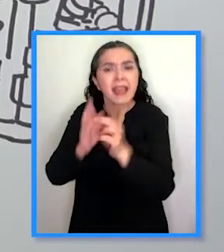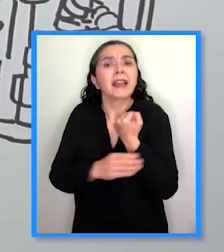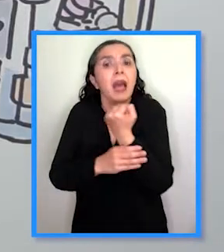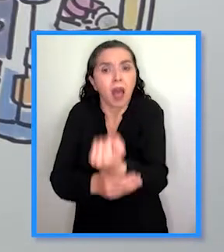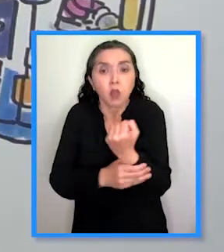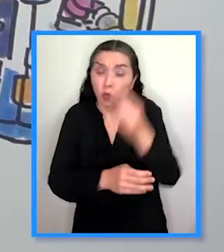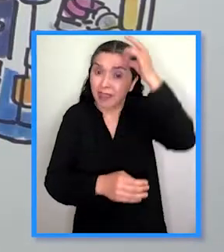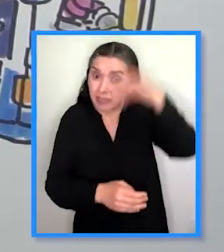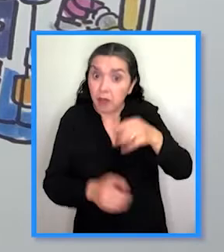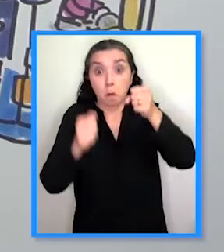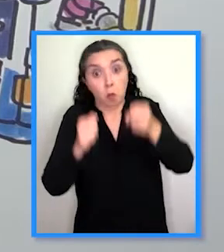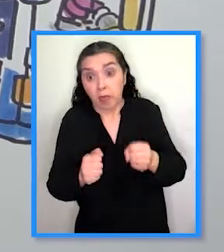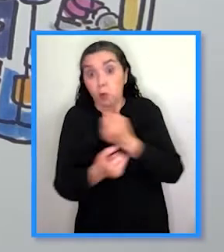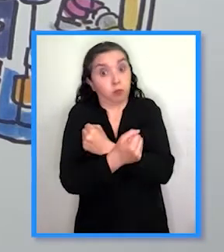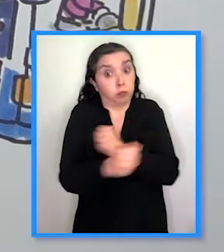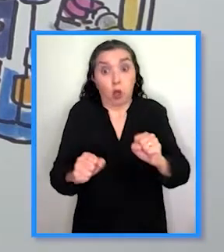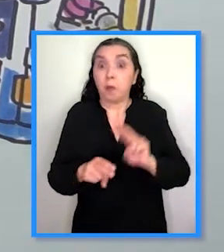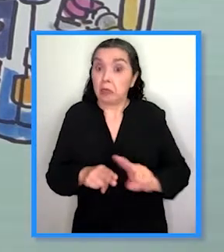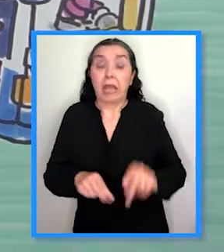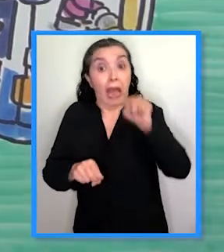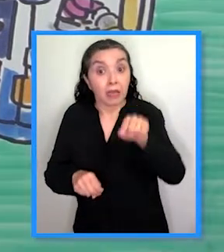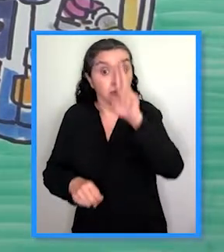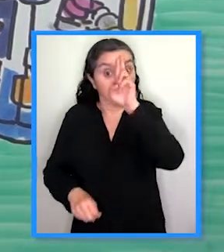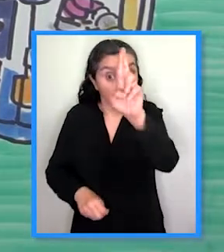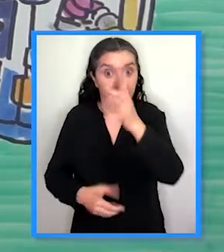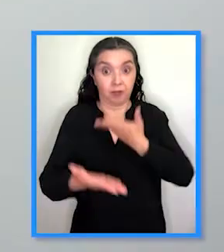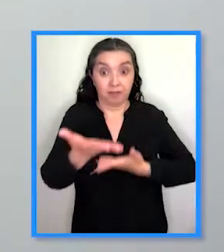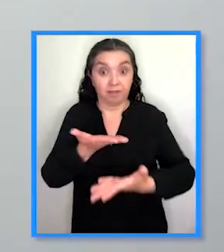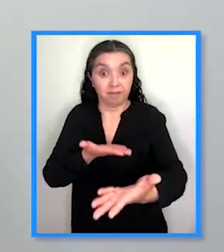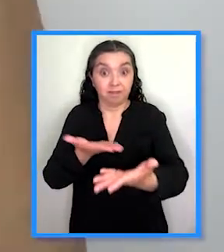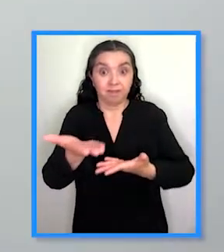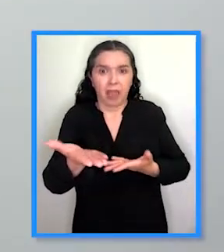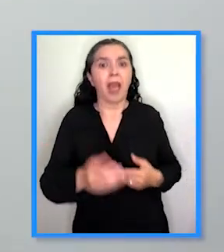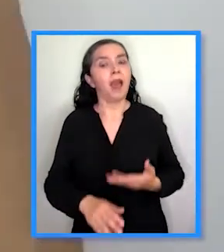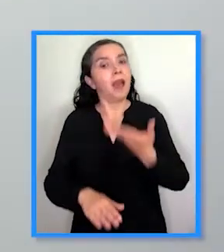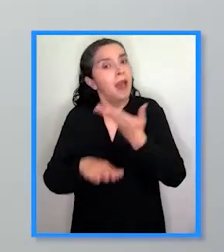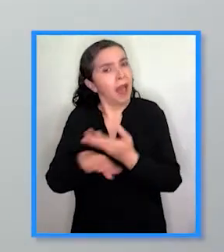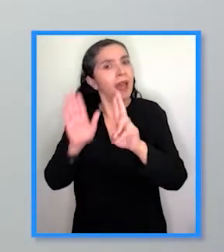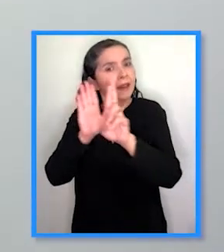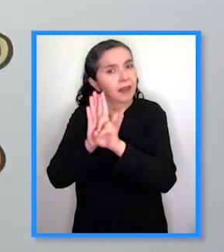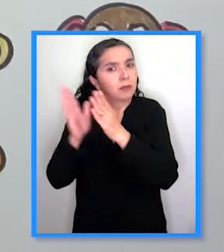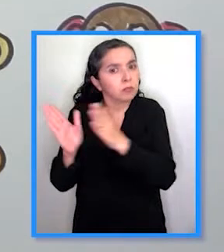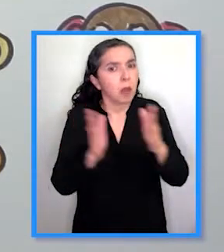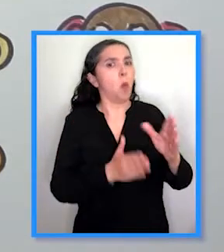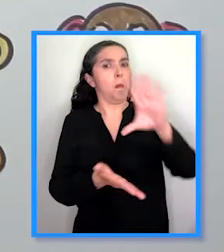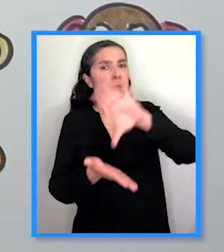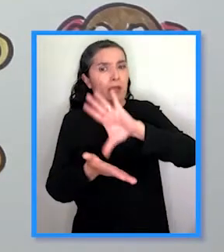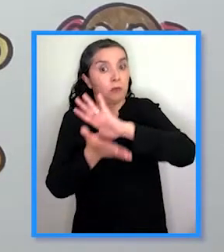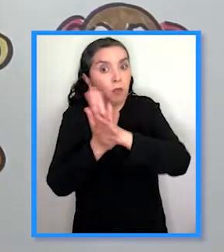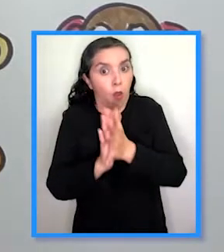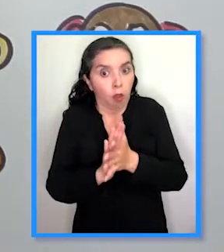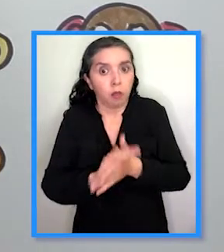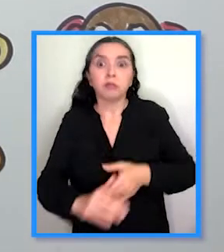podemos y qué no podemos hacer, y así respetarnos mutuamente. ¿Y existen reglas que sirvan para organizar a un país entero?